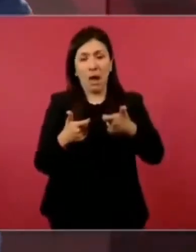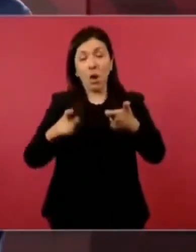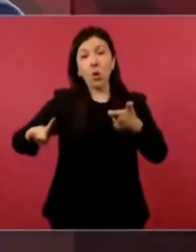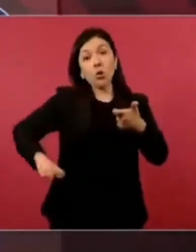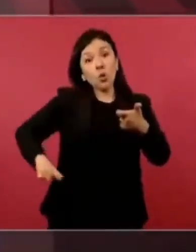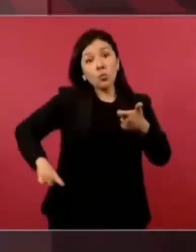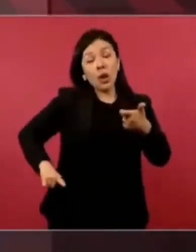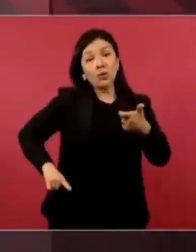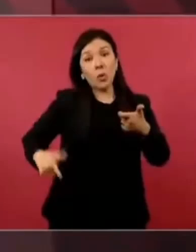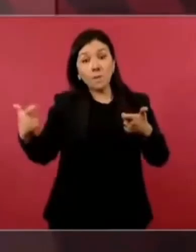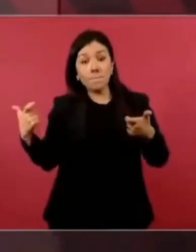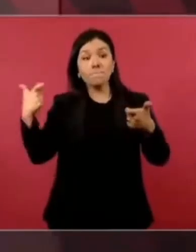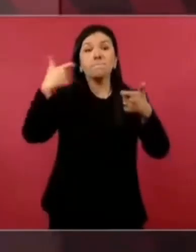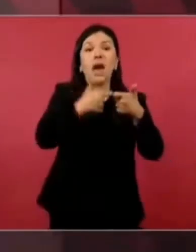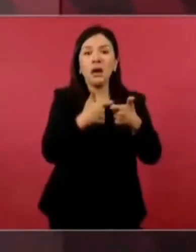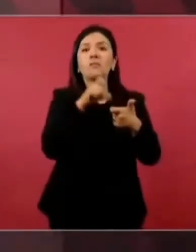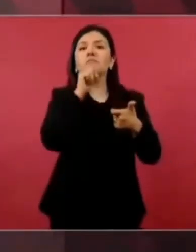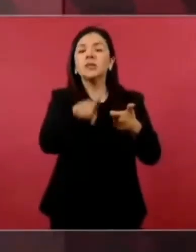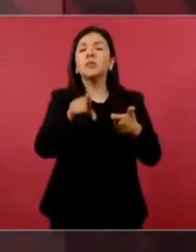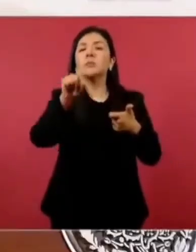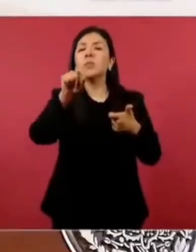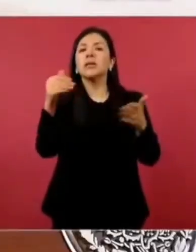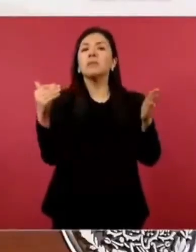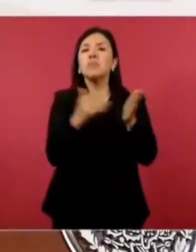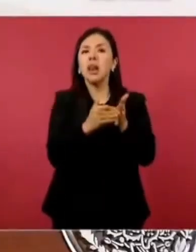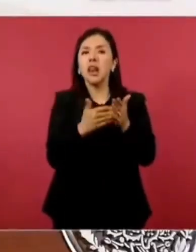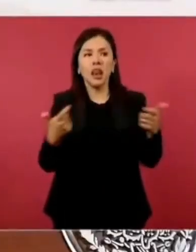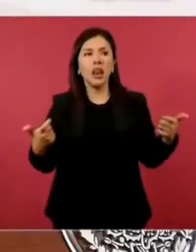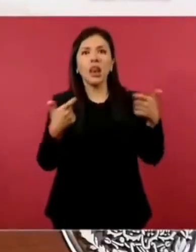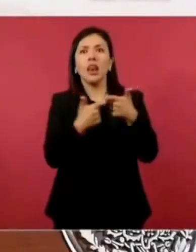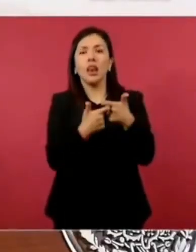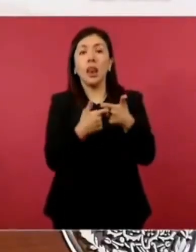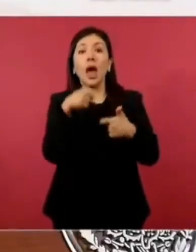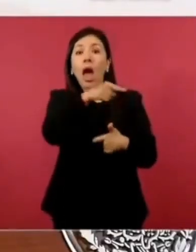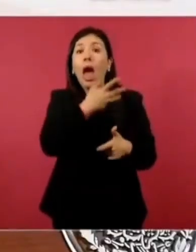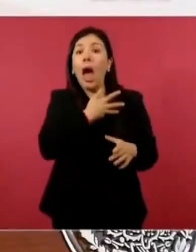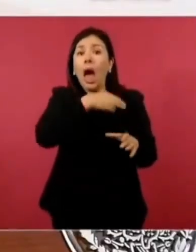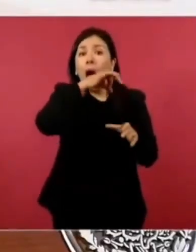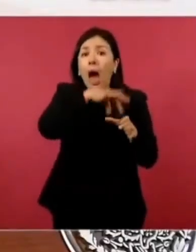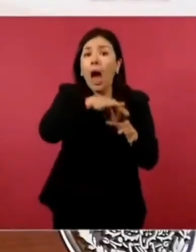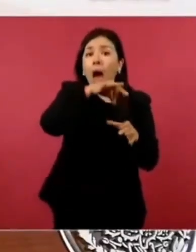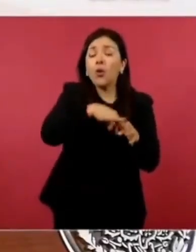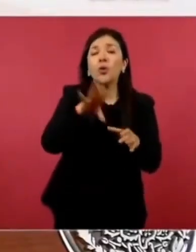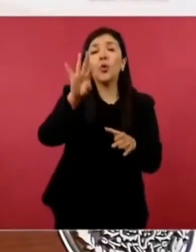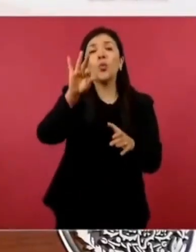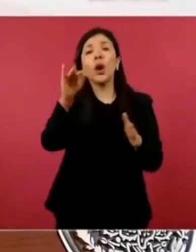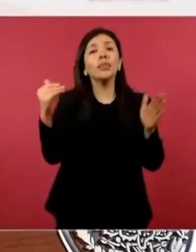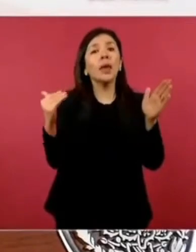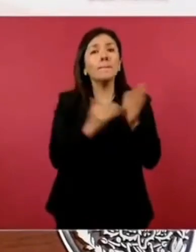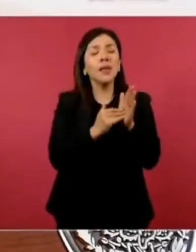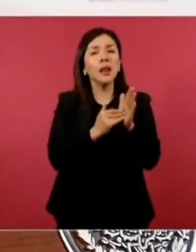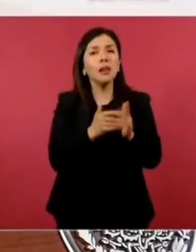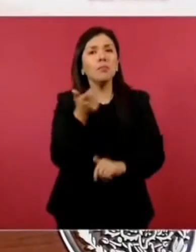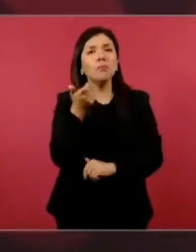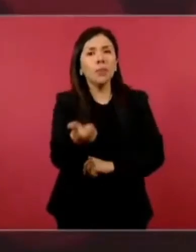aportaba 20,000, de modo que ahorraba 40,000